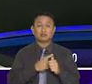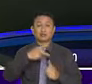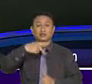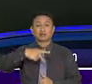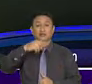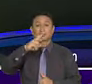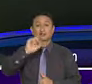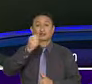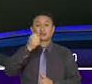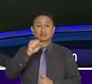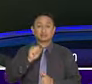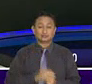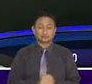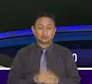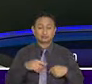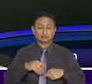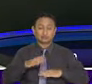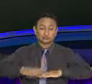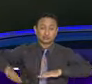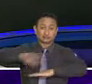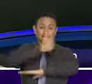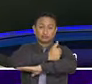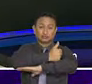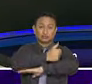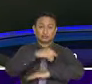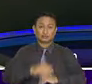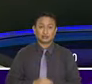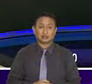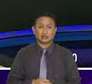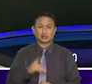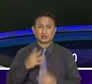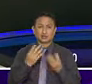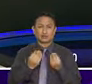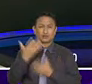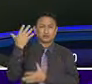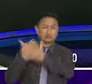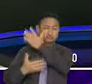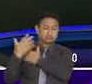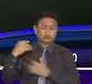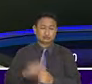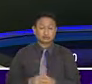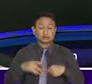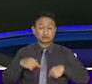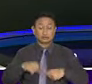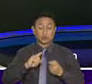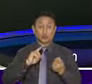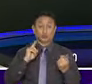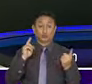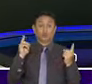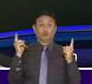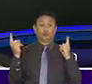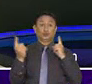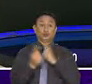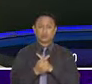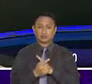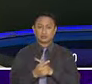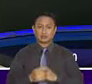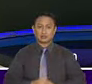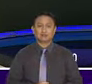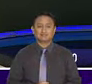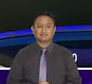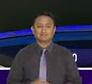justamente en la plaza Santo Domingo que esta es una plaza llena de historia también que ha cambiado mucho a lo largo del tiempo